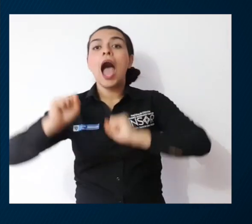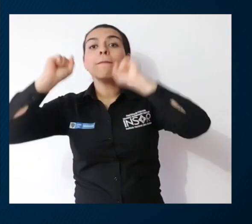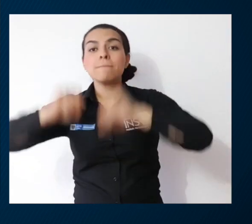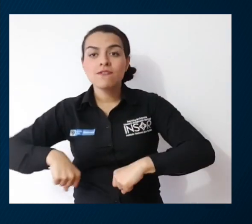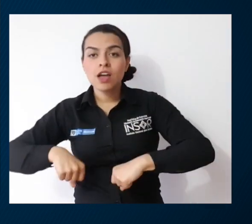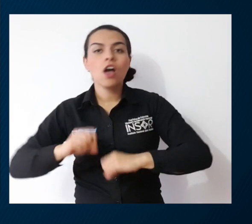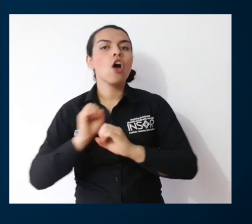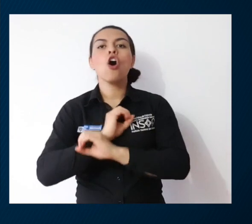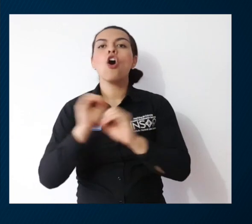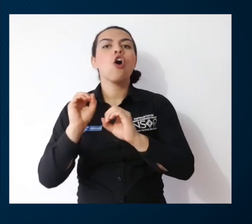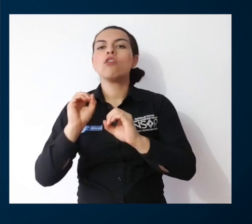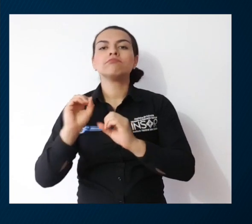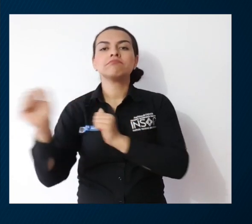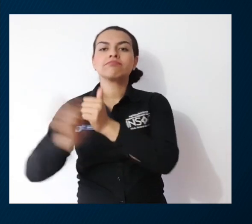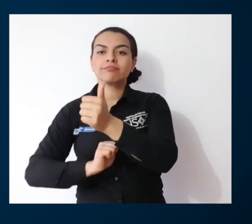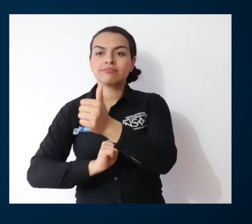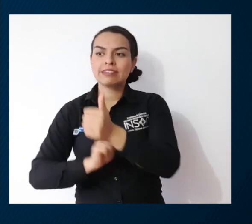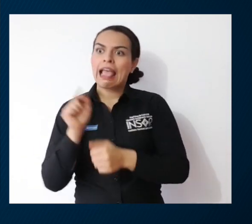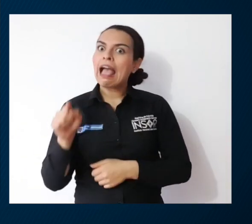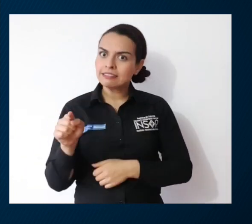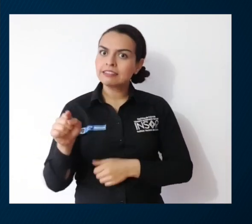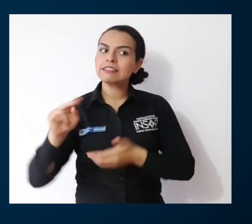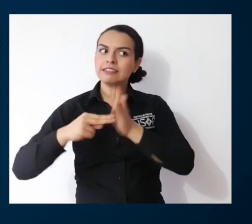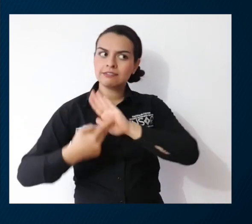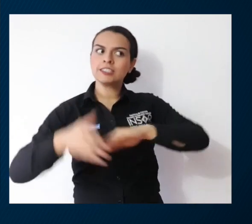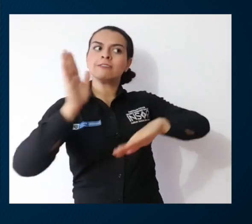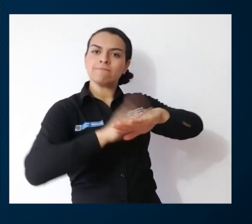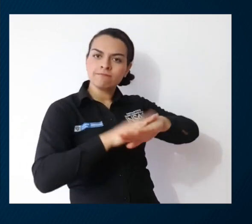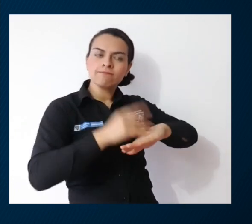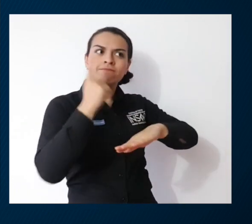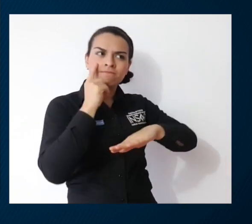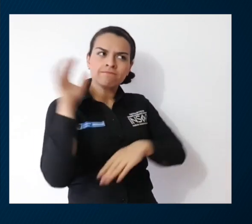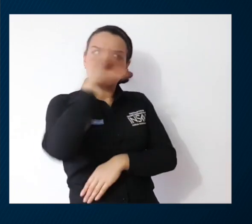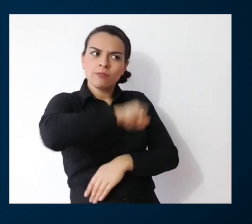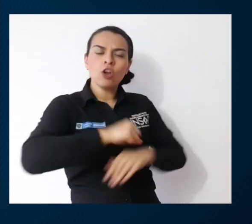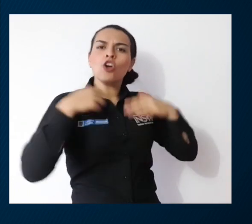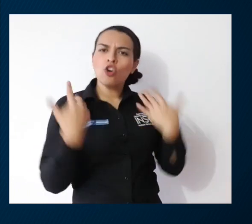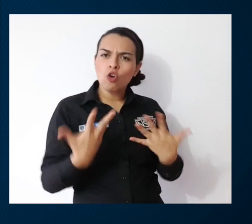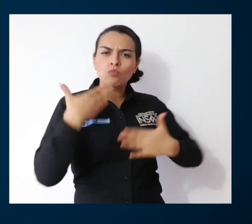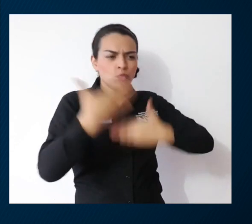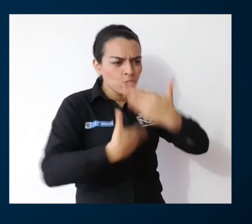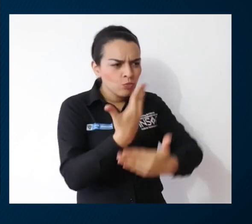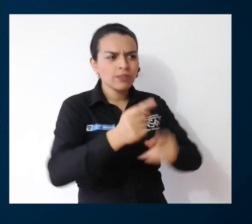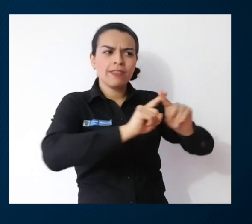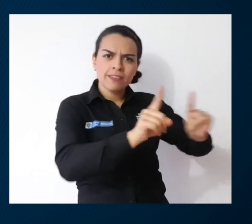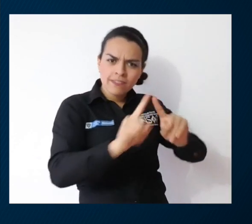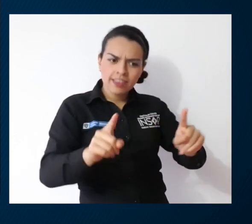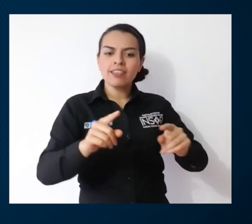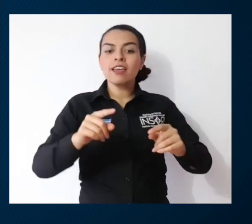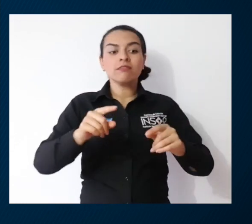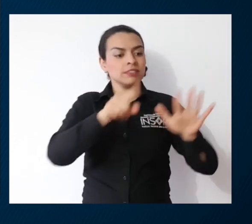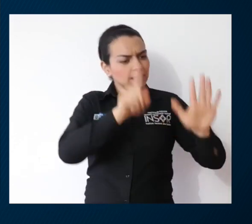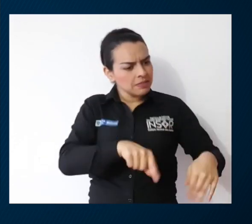un llamado rectoral a visibilizar el proceso, los aprendizajes individuales, los cambios a lo largo del